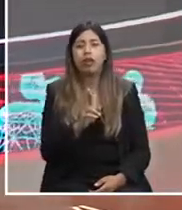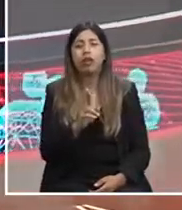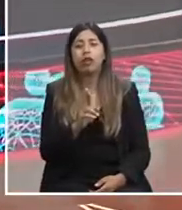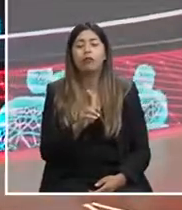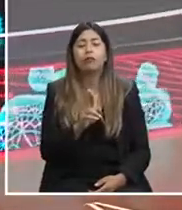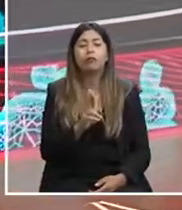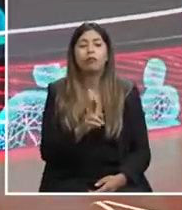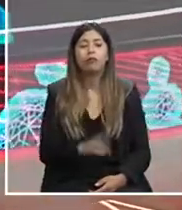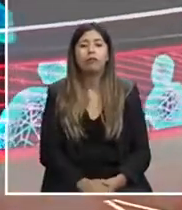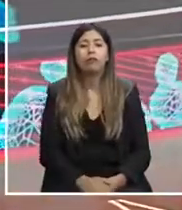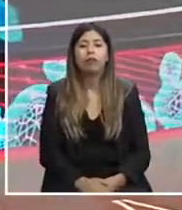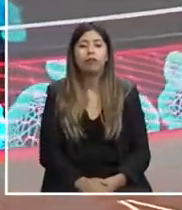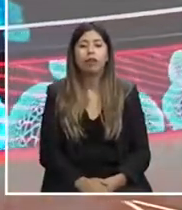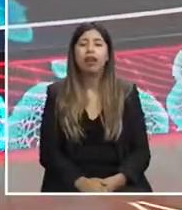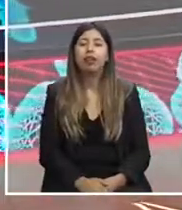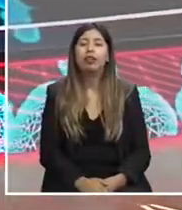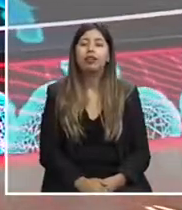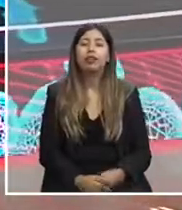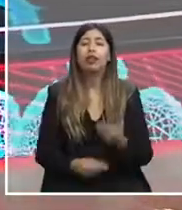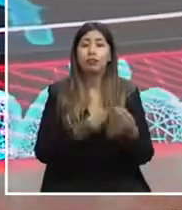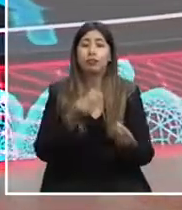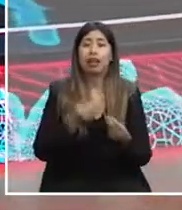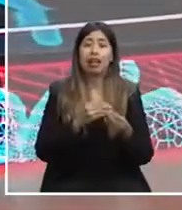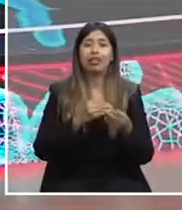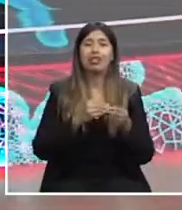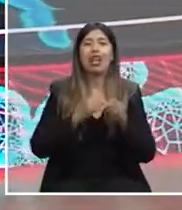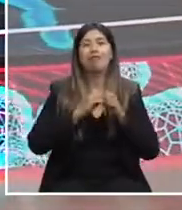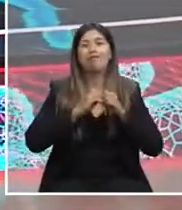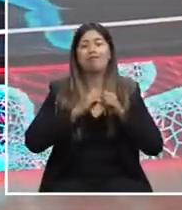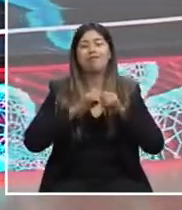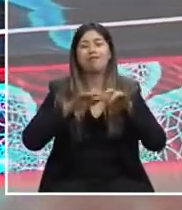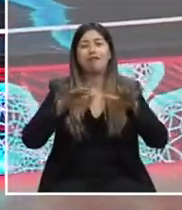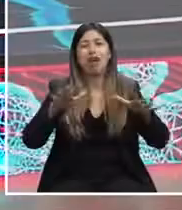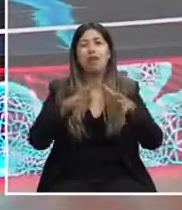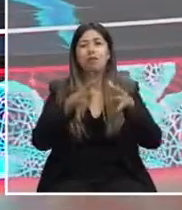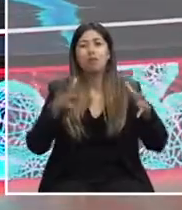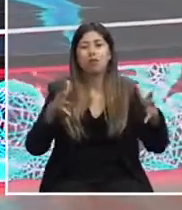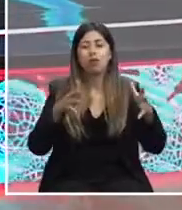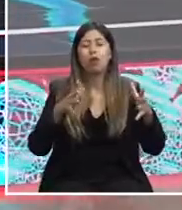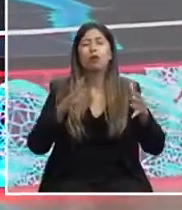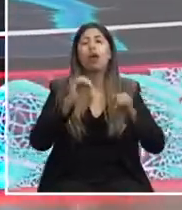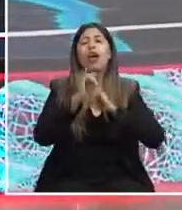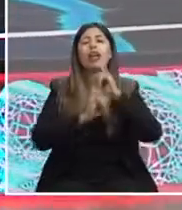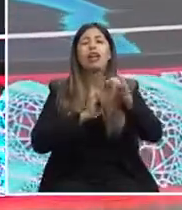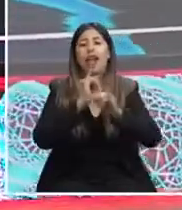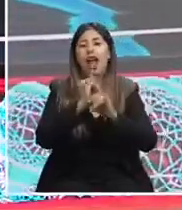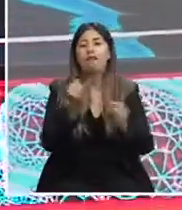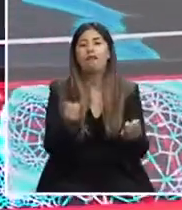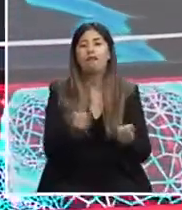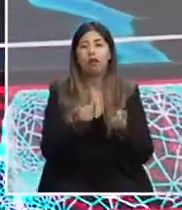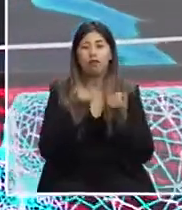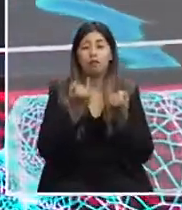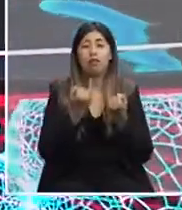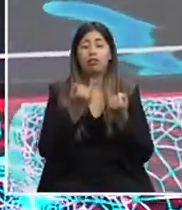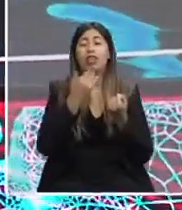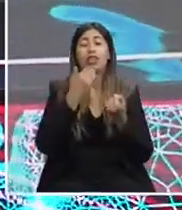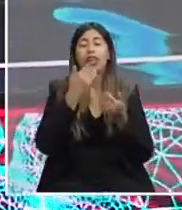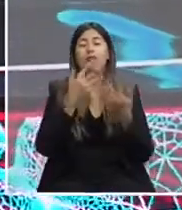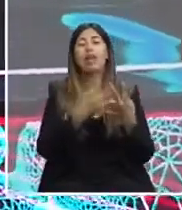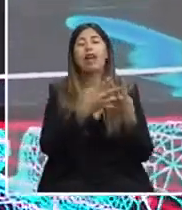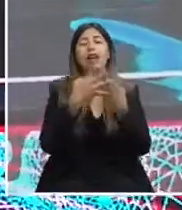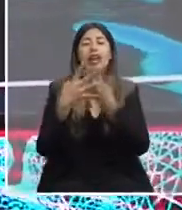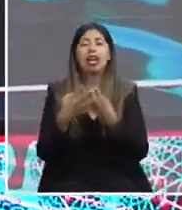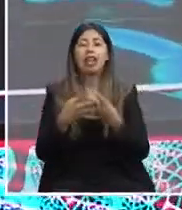sin duda, la proliferación de los medios digitales y de las redes sociales. Esto es clarísimo. La mayoría de las personas hoy en día, sobre todo de